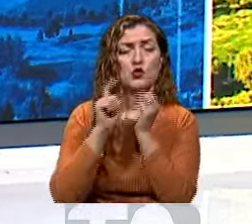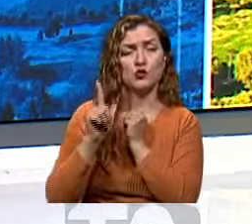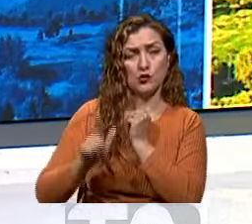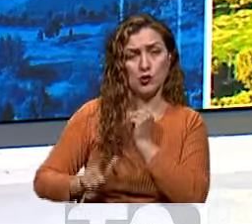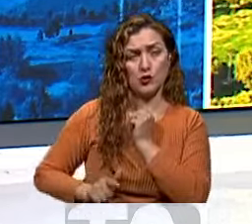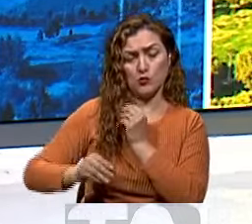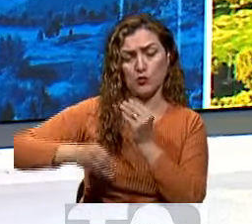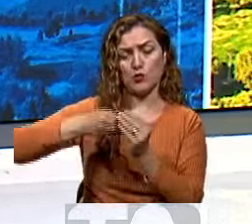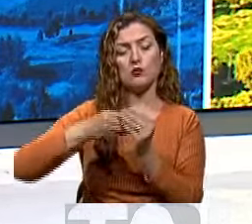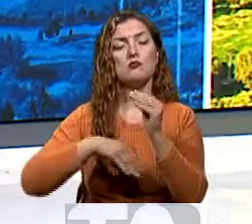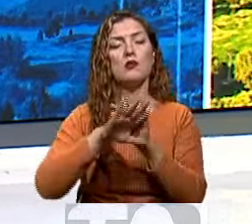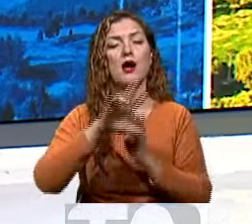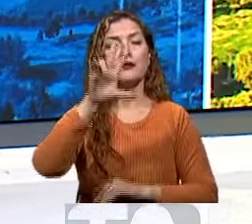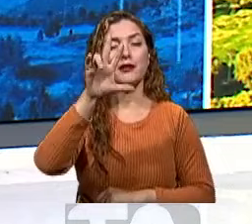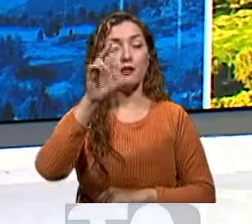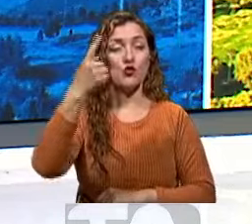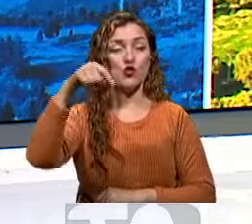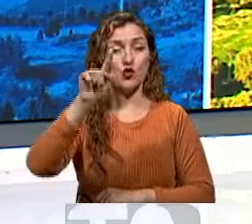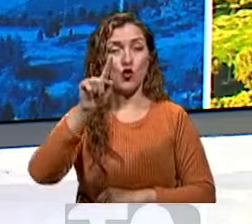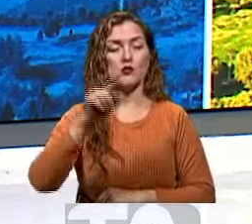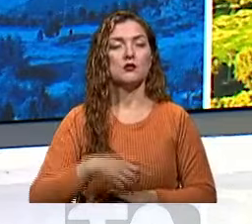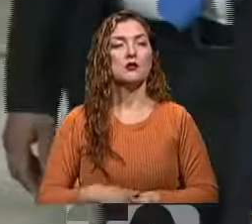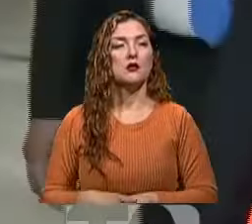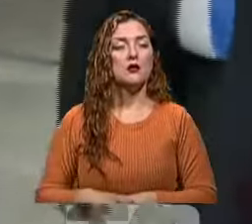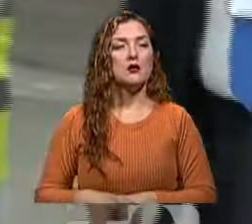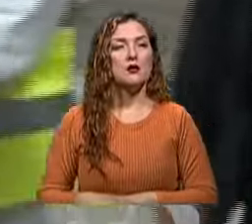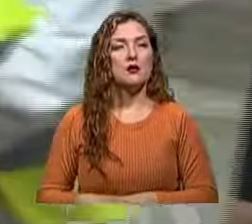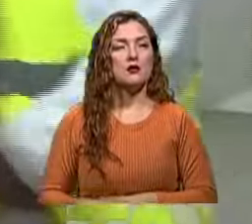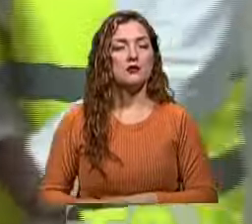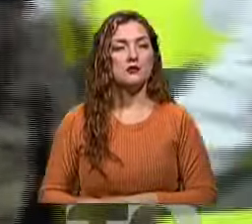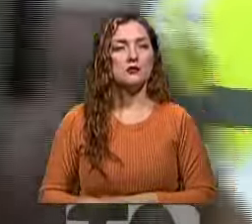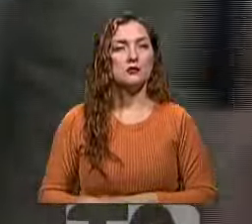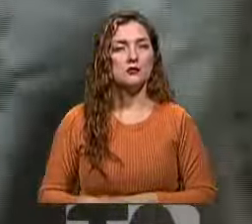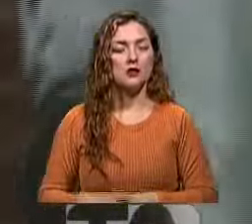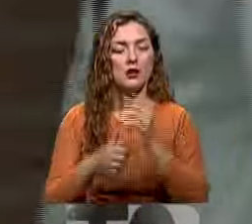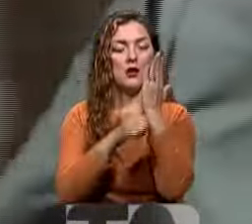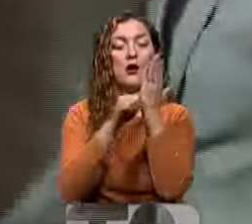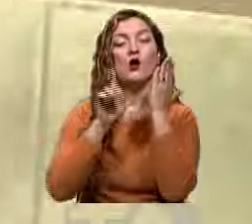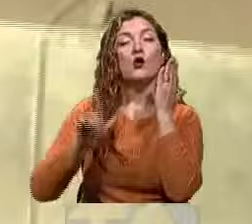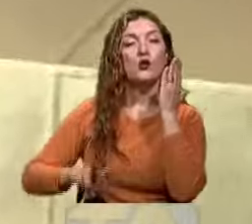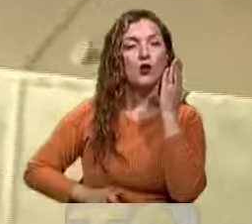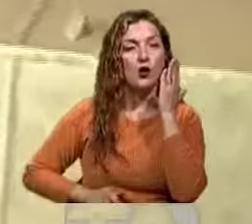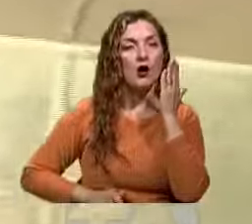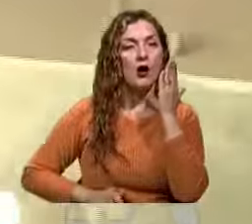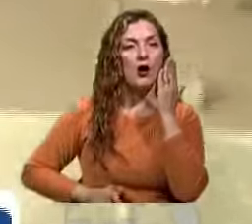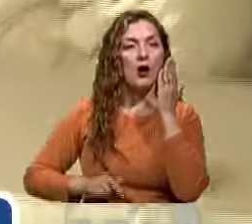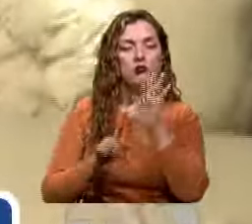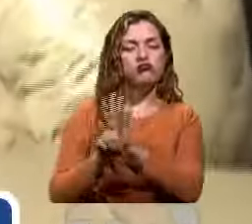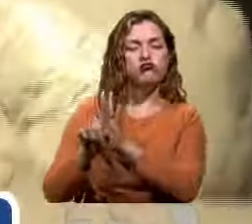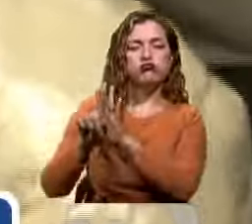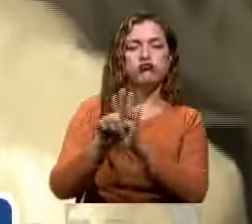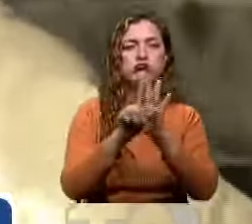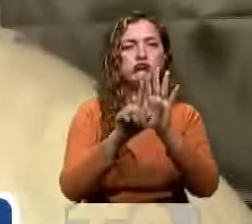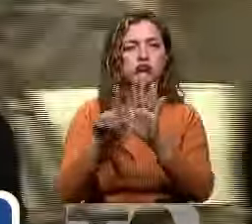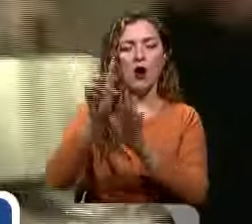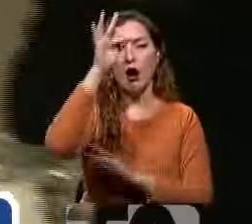de Salud invirtió más de $3 millones en esta obra. El ministro de Salud recorrió las instalaciones del Hospital Pablo